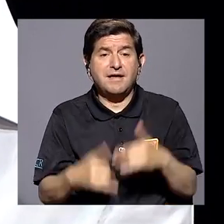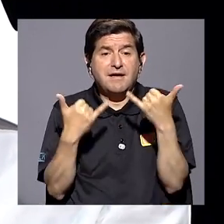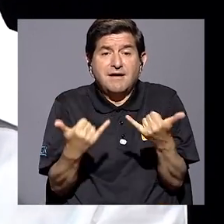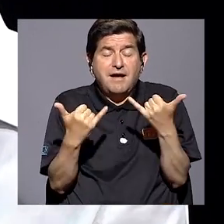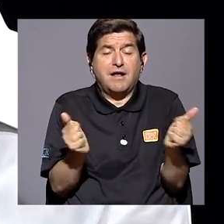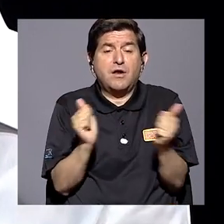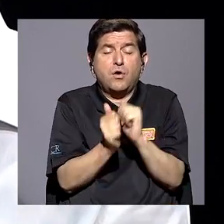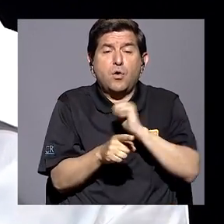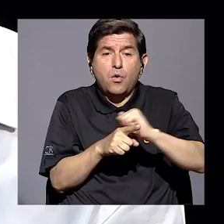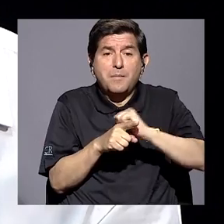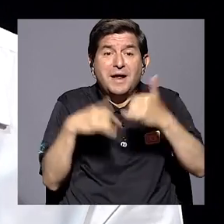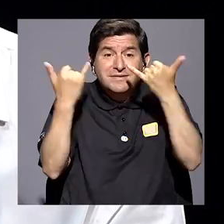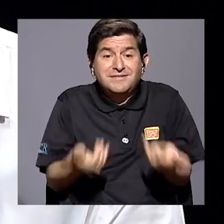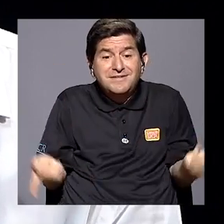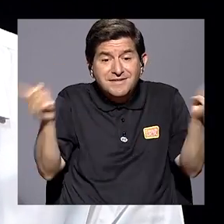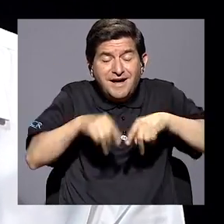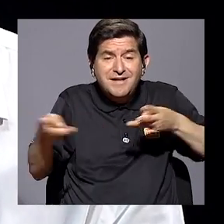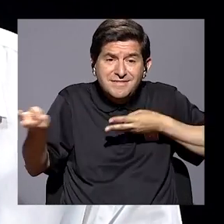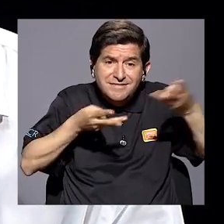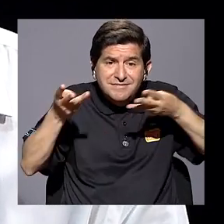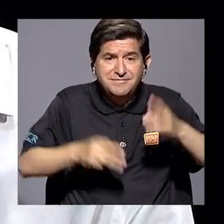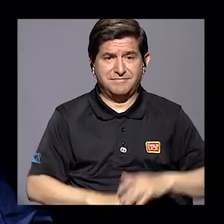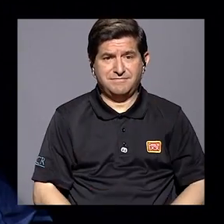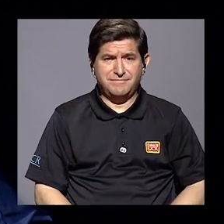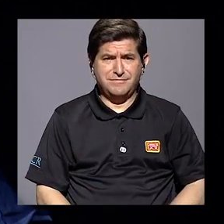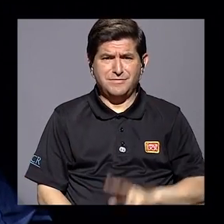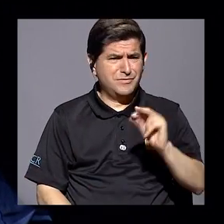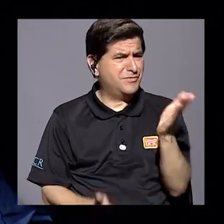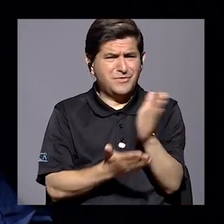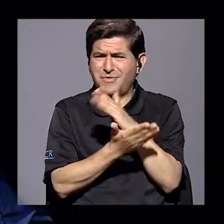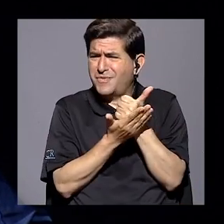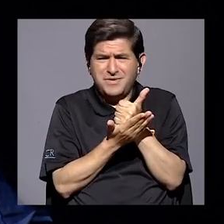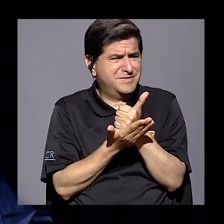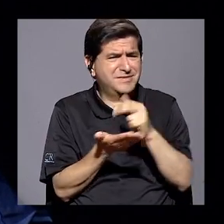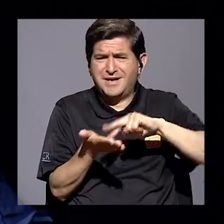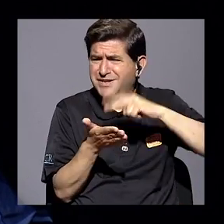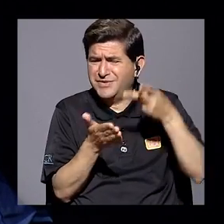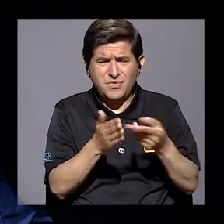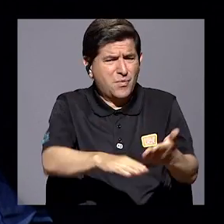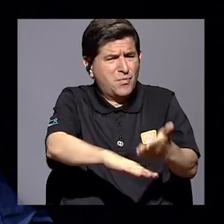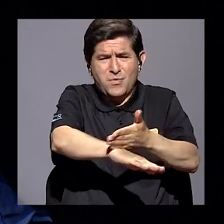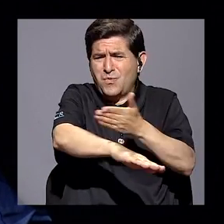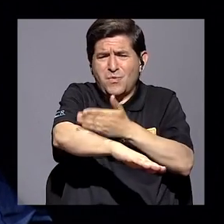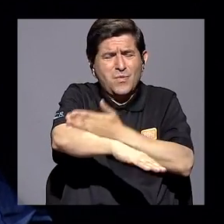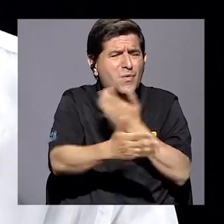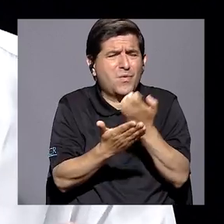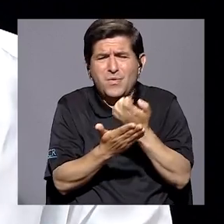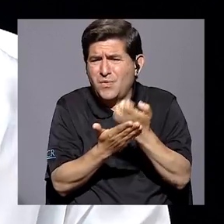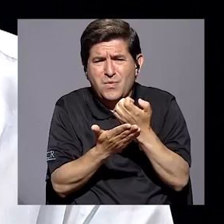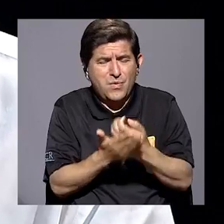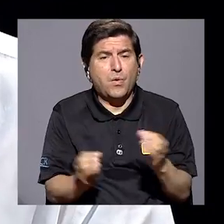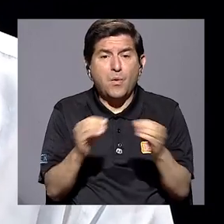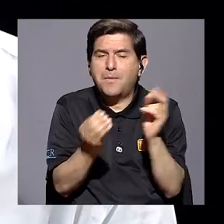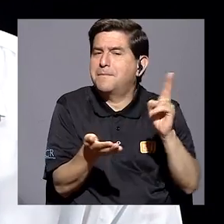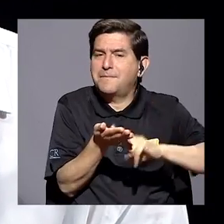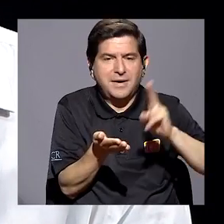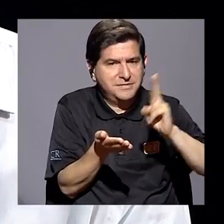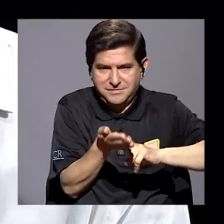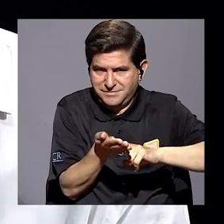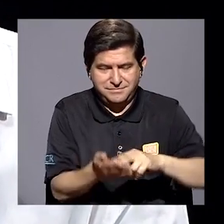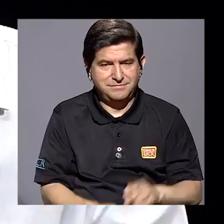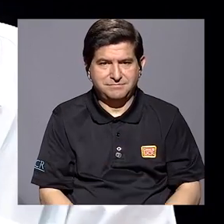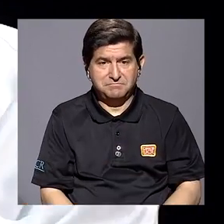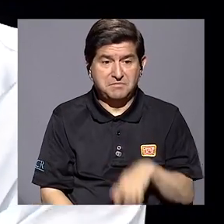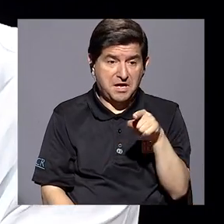ponerle al día con la práctica que ya se estaba dando en el mercado o sea que no esto no es algo que va a generar un crecimiento económico mucha mayor contratación